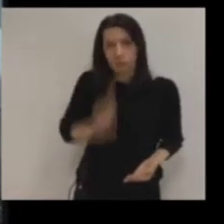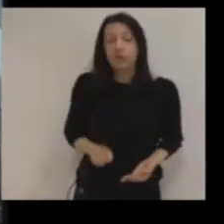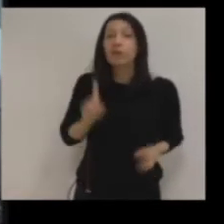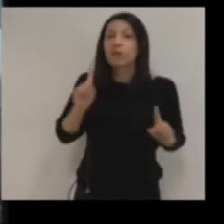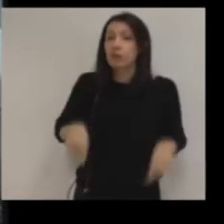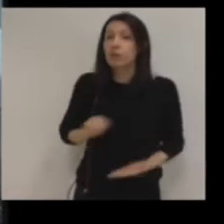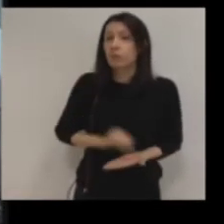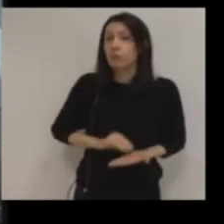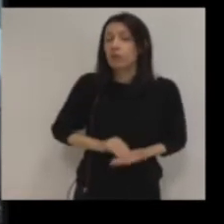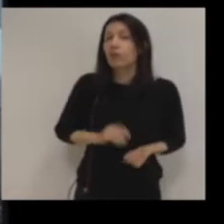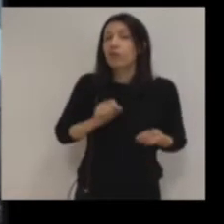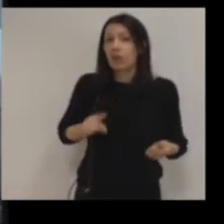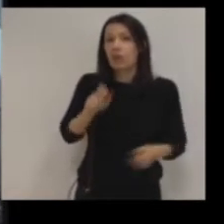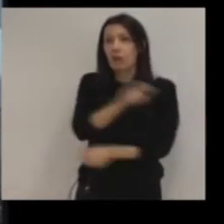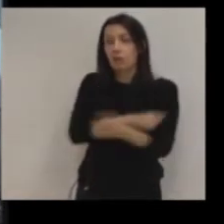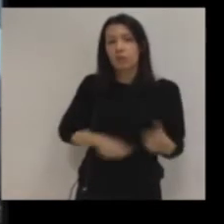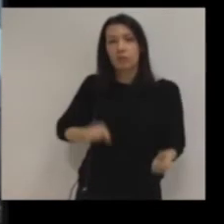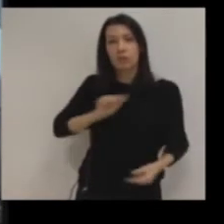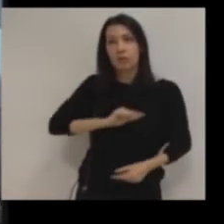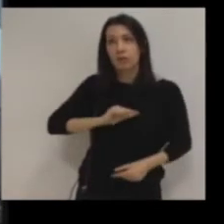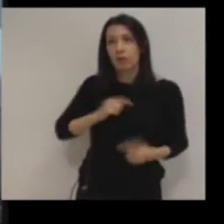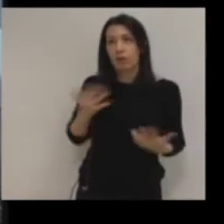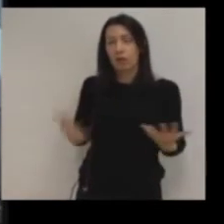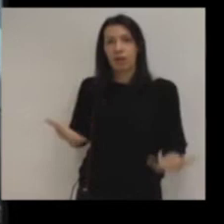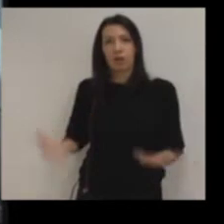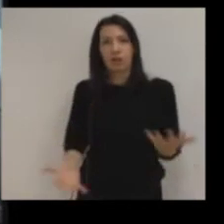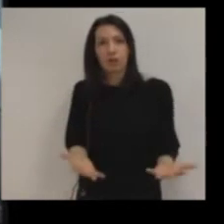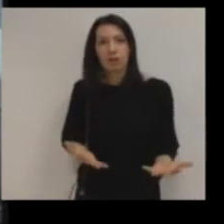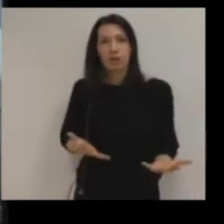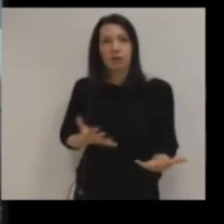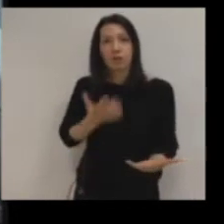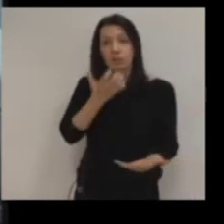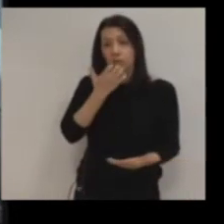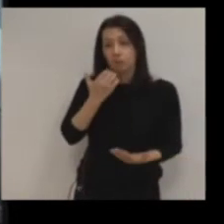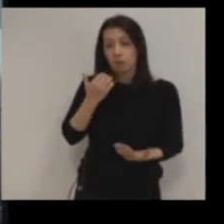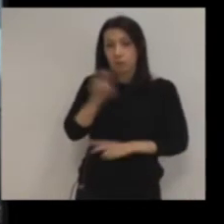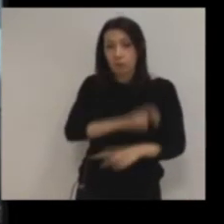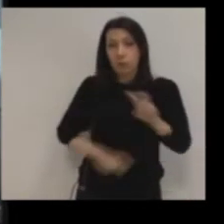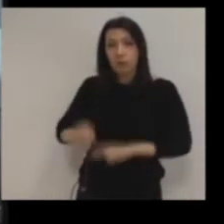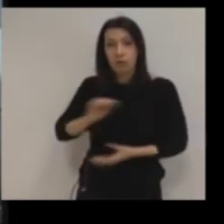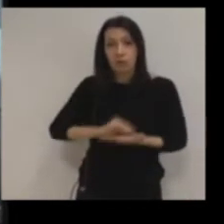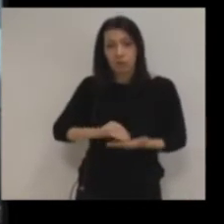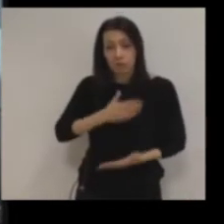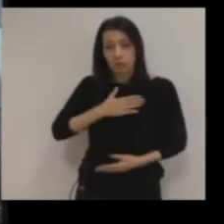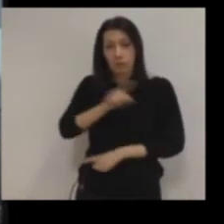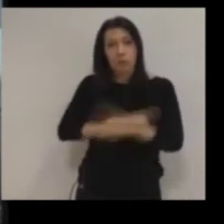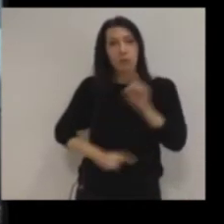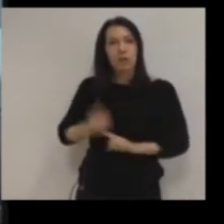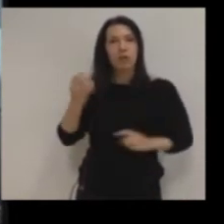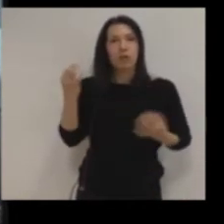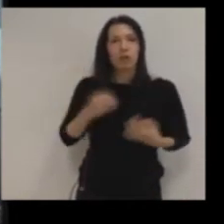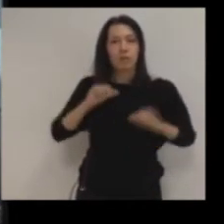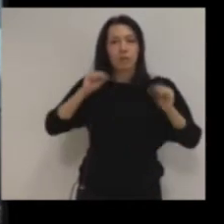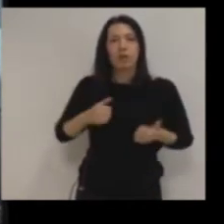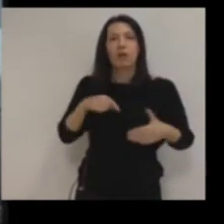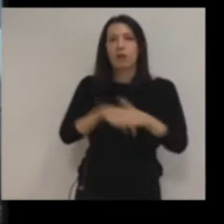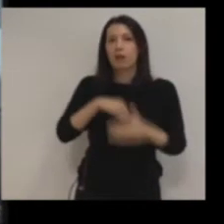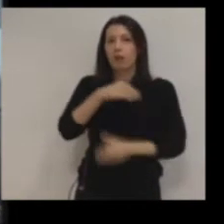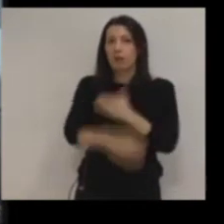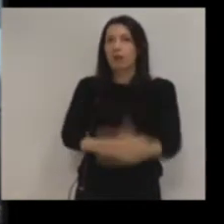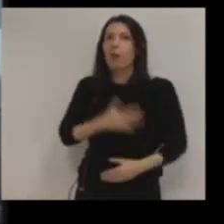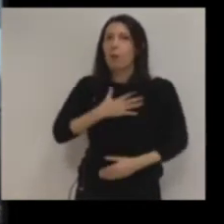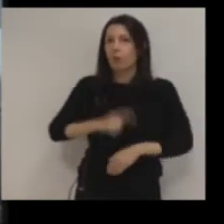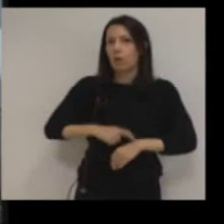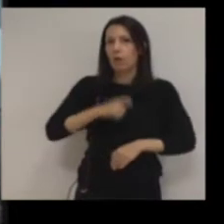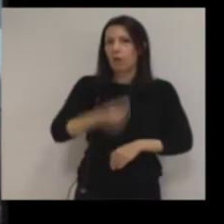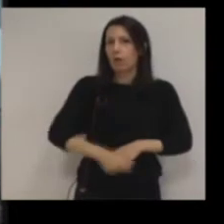es indefensión para el ciudadano, porque se encuentra que para resolver su problema tiene que empezar un camino que puede ser un camino muy largo y donde le puedes